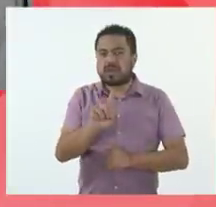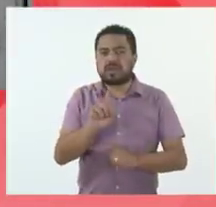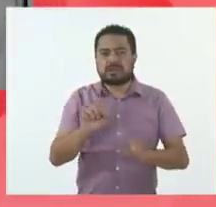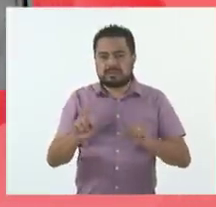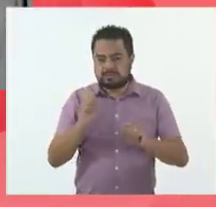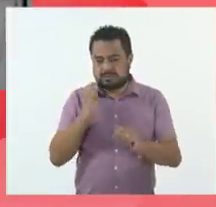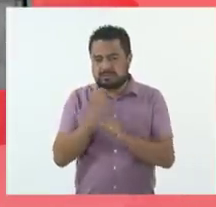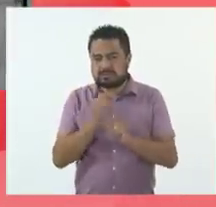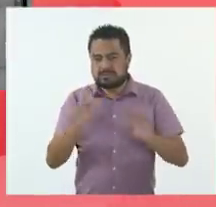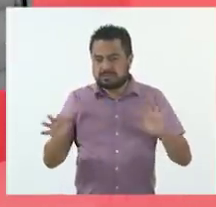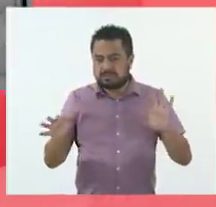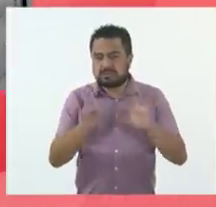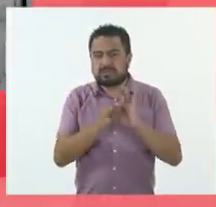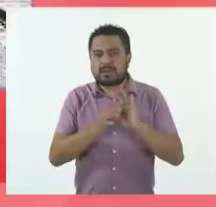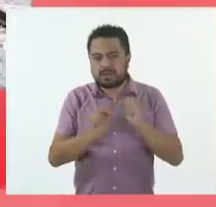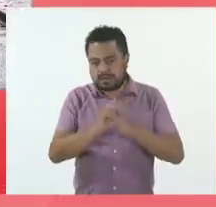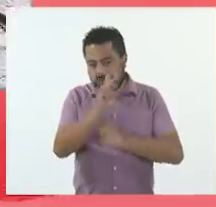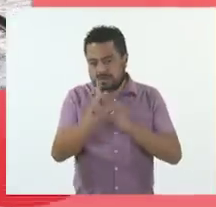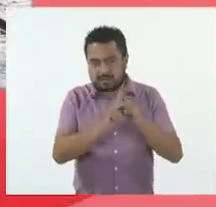país.